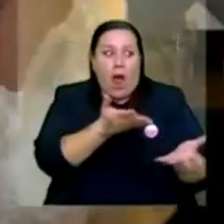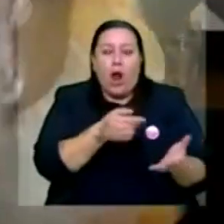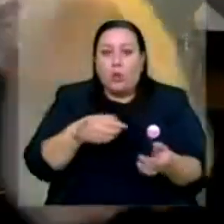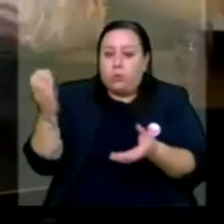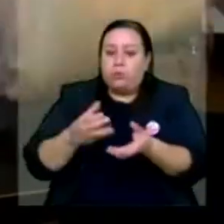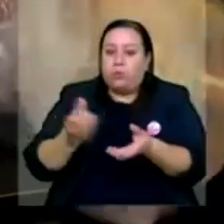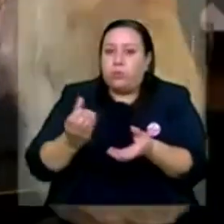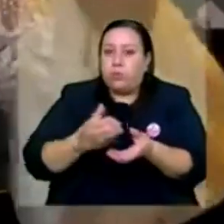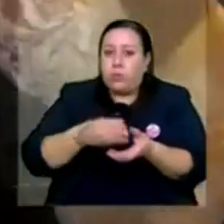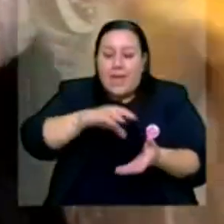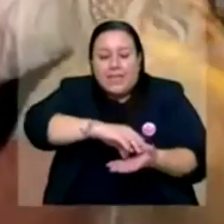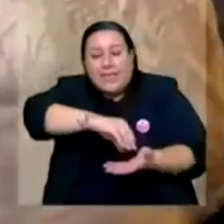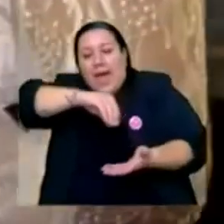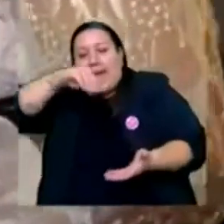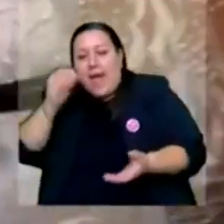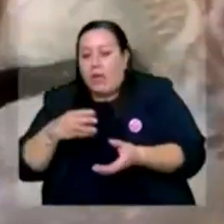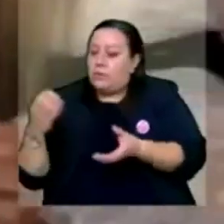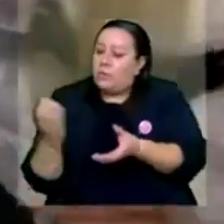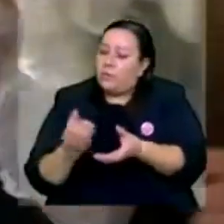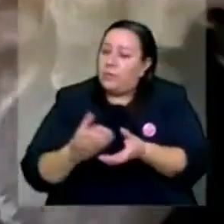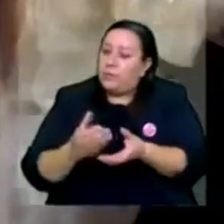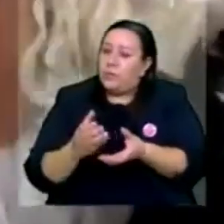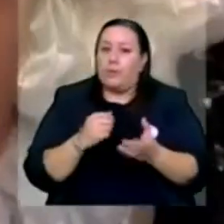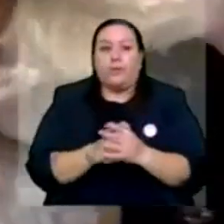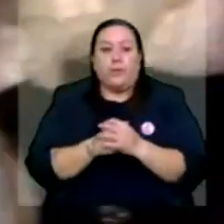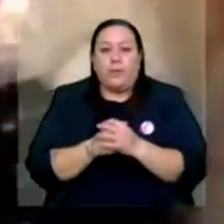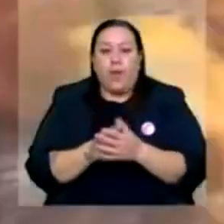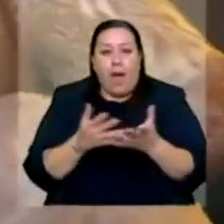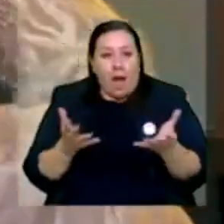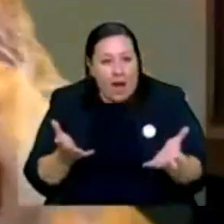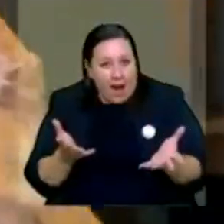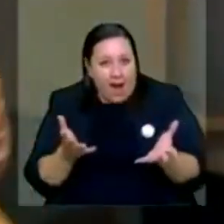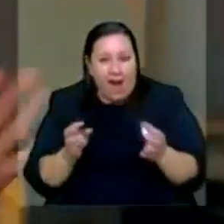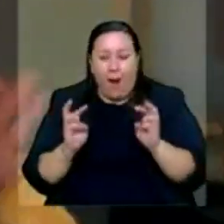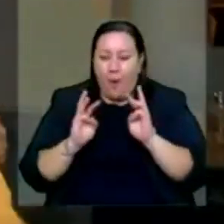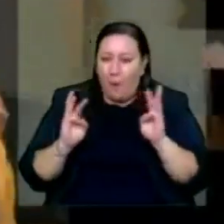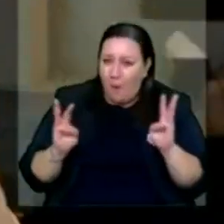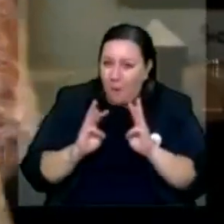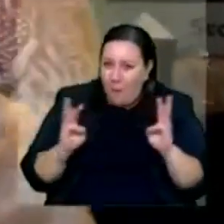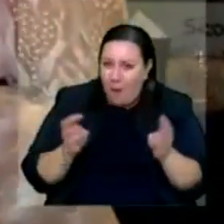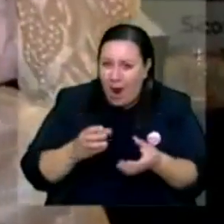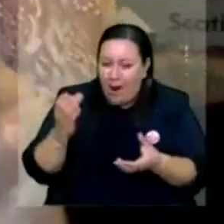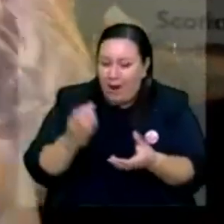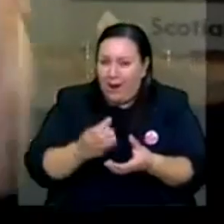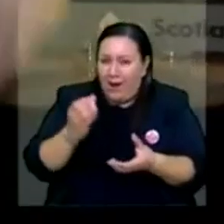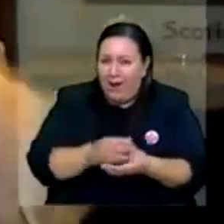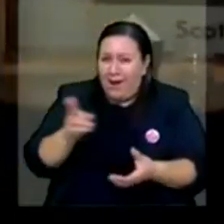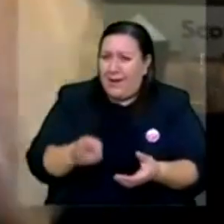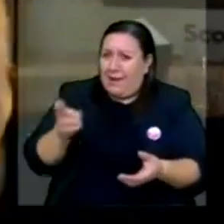la cajita y mezcla las cartas, Joaquín. Ay, qué canchero. Nunca vi mezclar más espantoso en la vida. ¿Qué